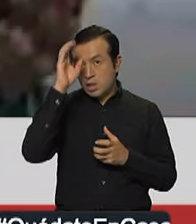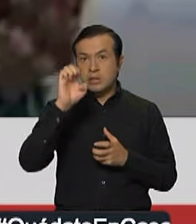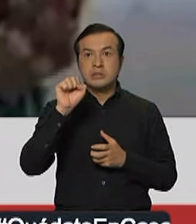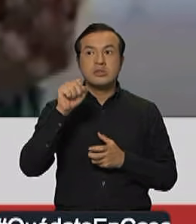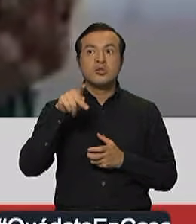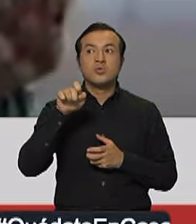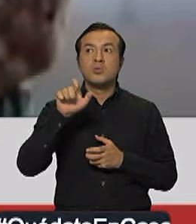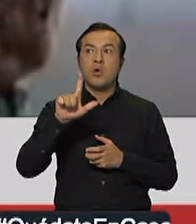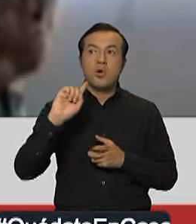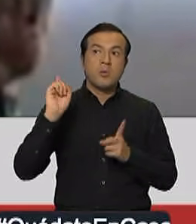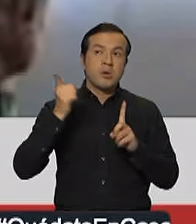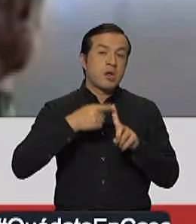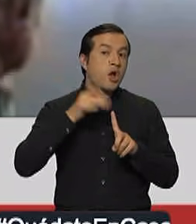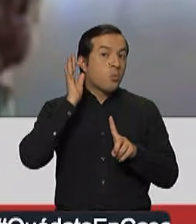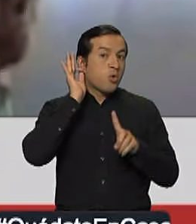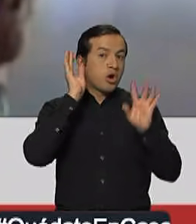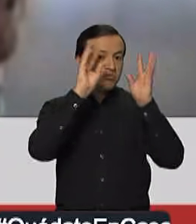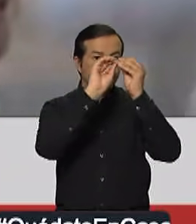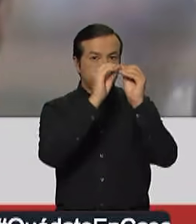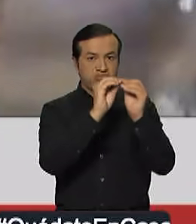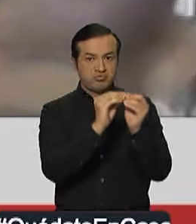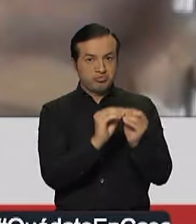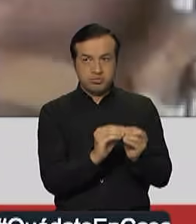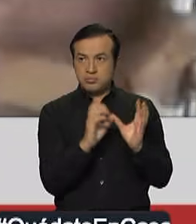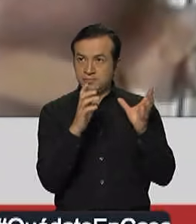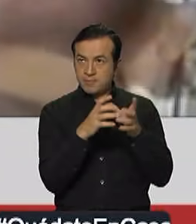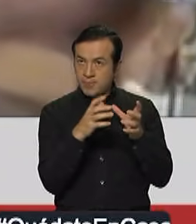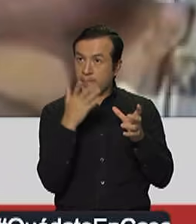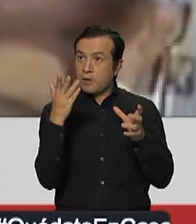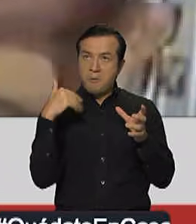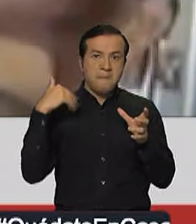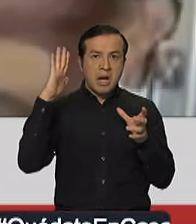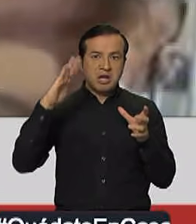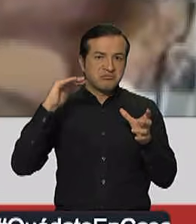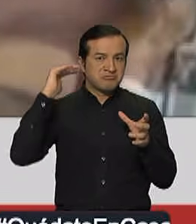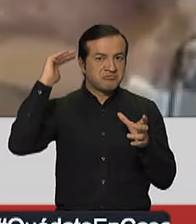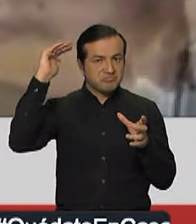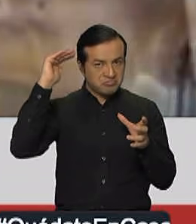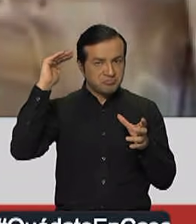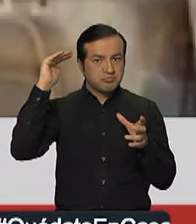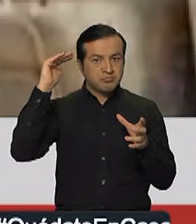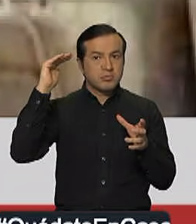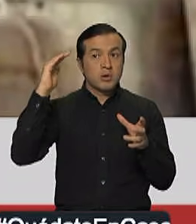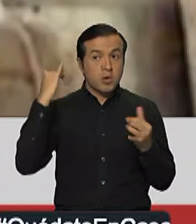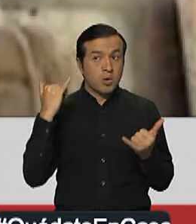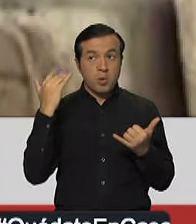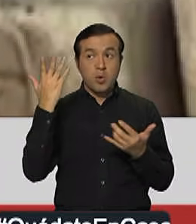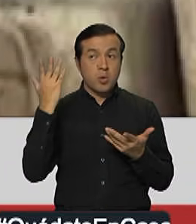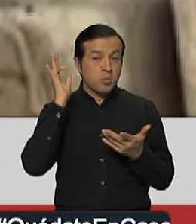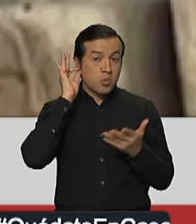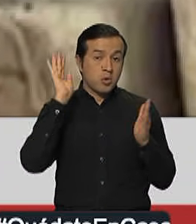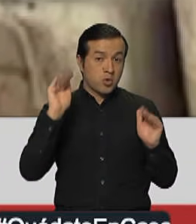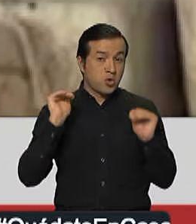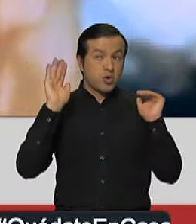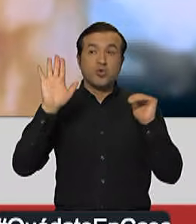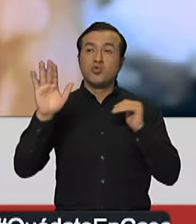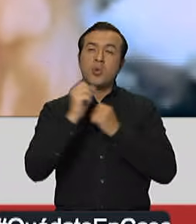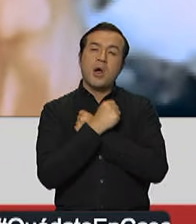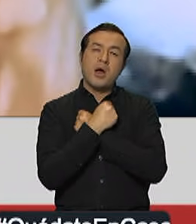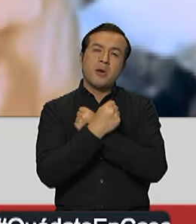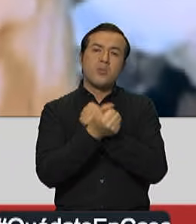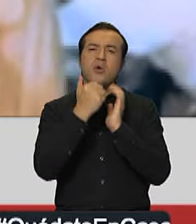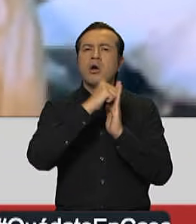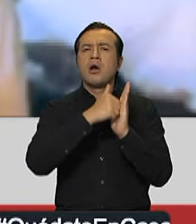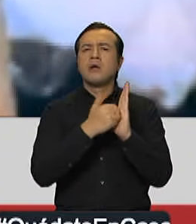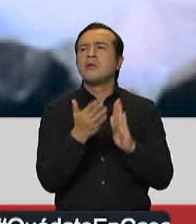como la primera escultora femenina consagrándose como la de mayor jerarquía artística del siglo XX. Su pasión por el arte nació